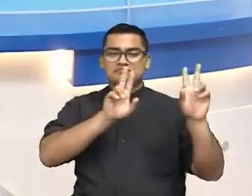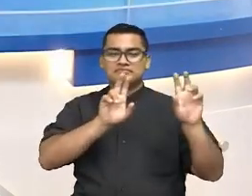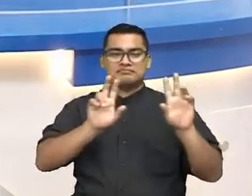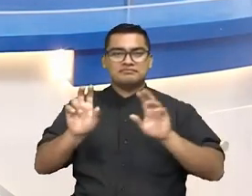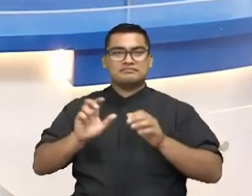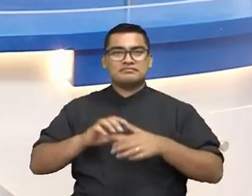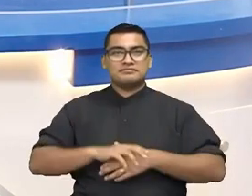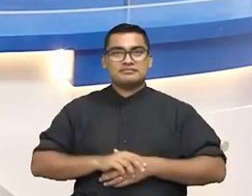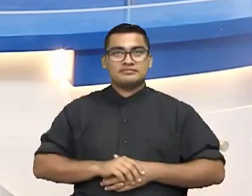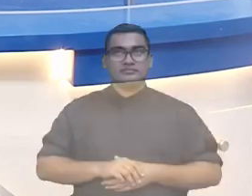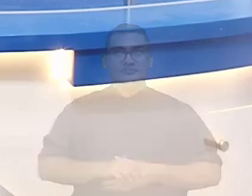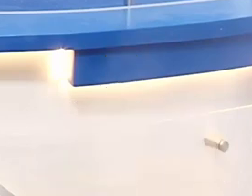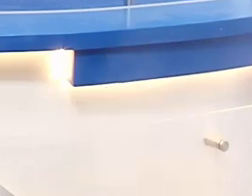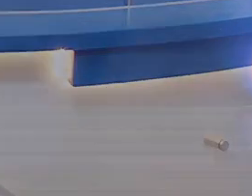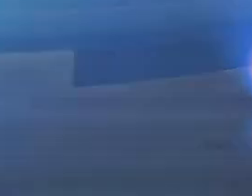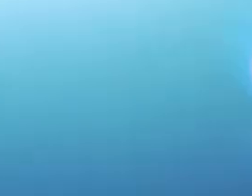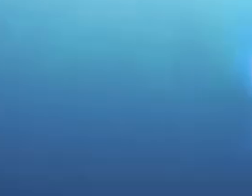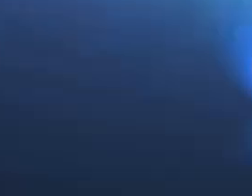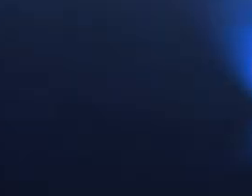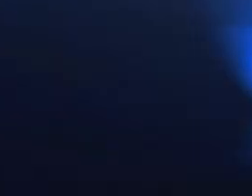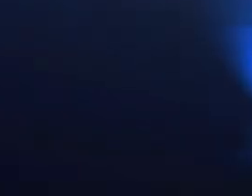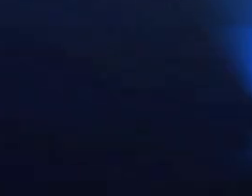titulares.